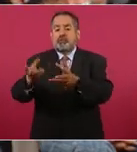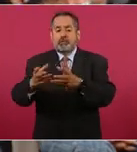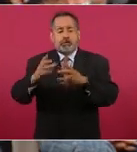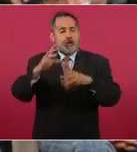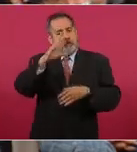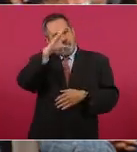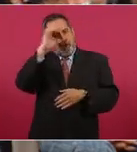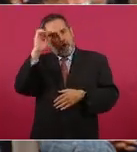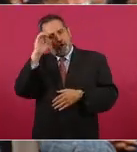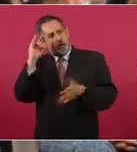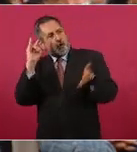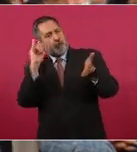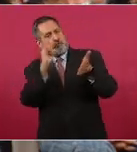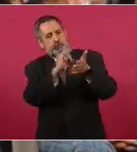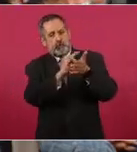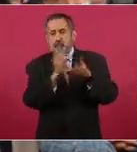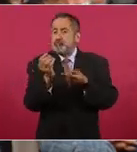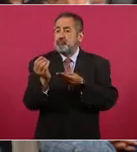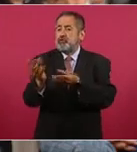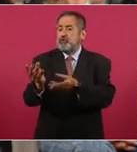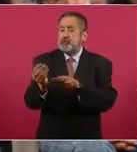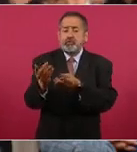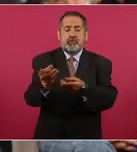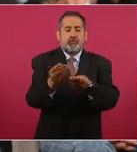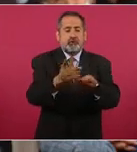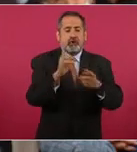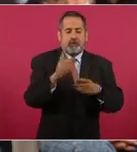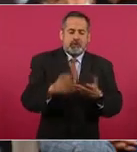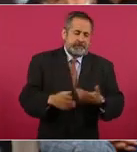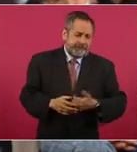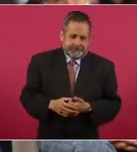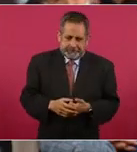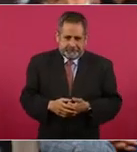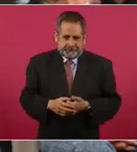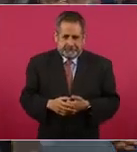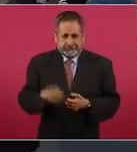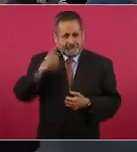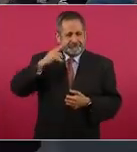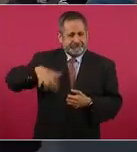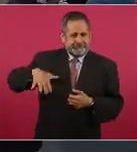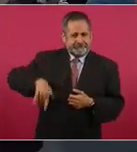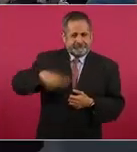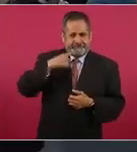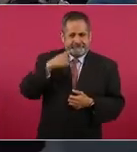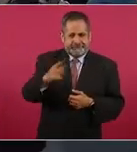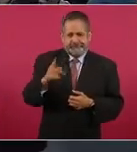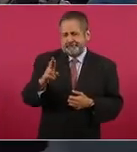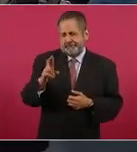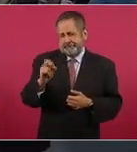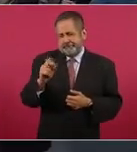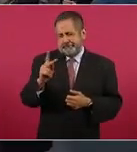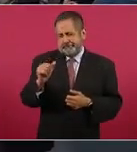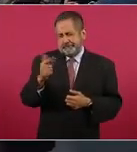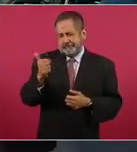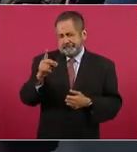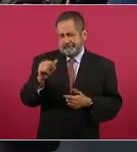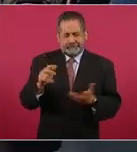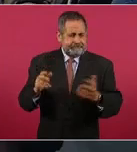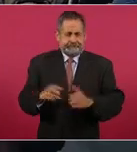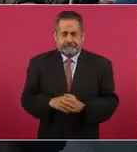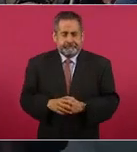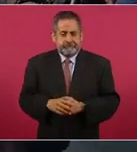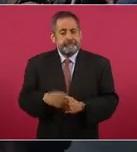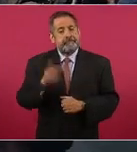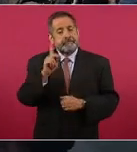imágenes ahí para saber, para dar a entender y hacer lo que usted decía ahorita, la propaganda. Señor presidente, pero